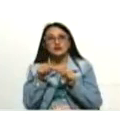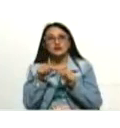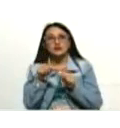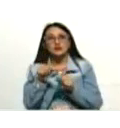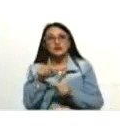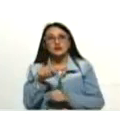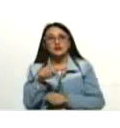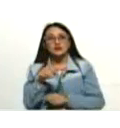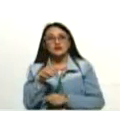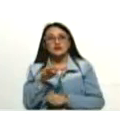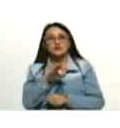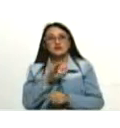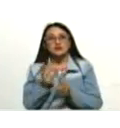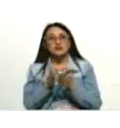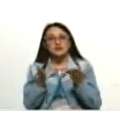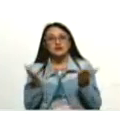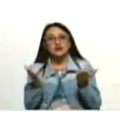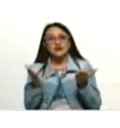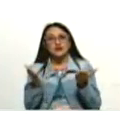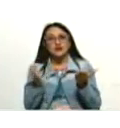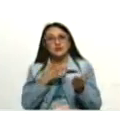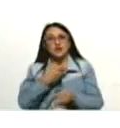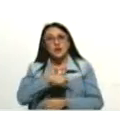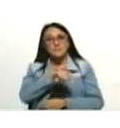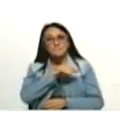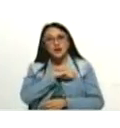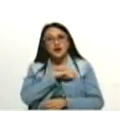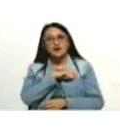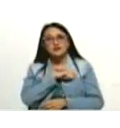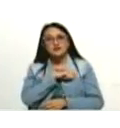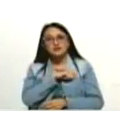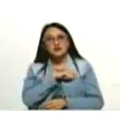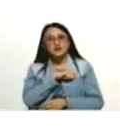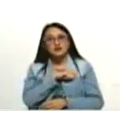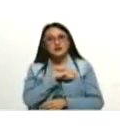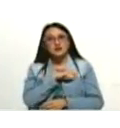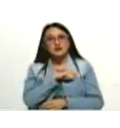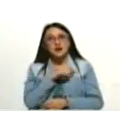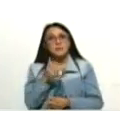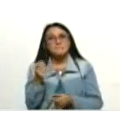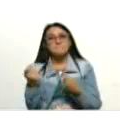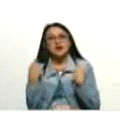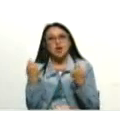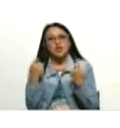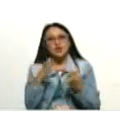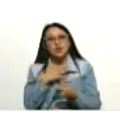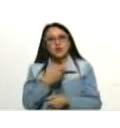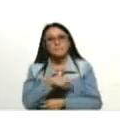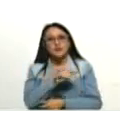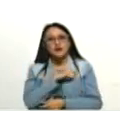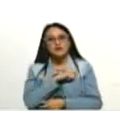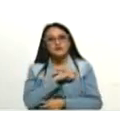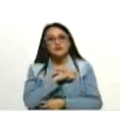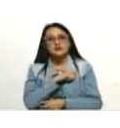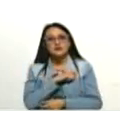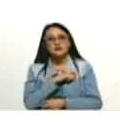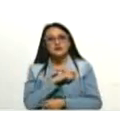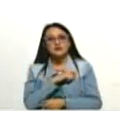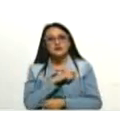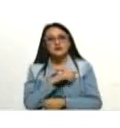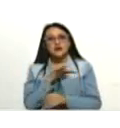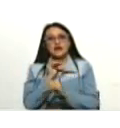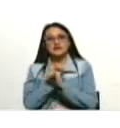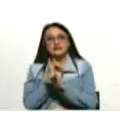El diario el País de España que indica para que ustedes tengan el contexto de lo que ha colocado